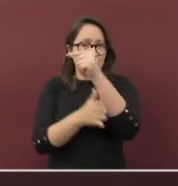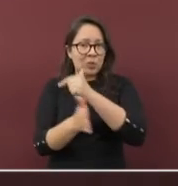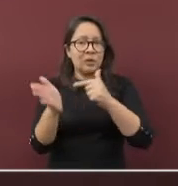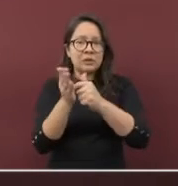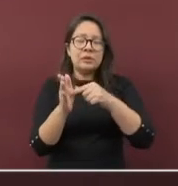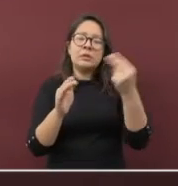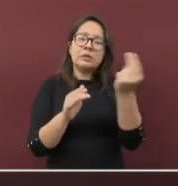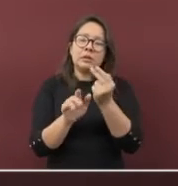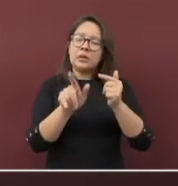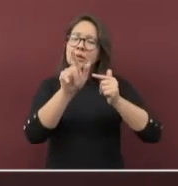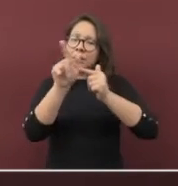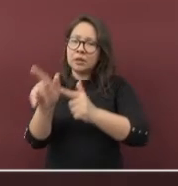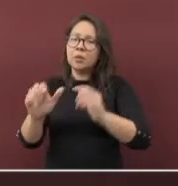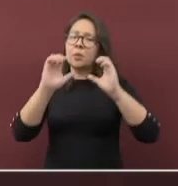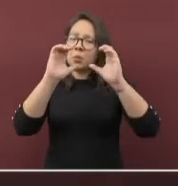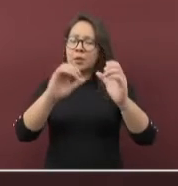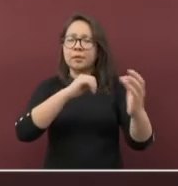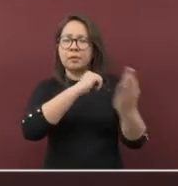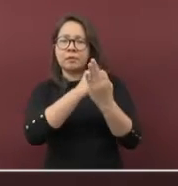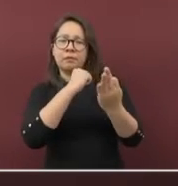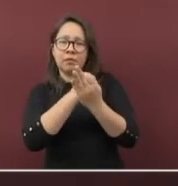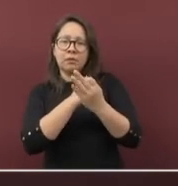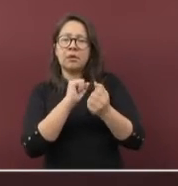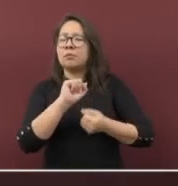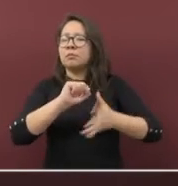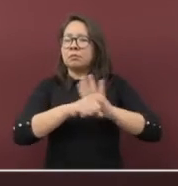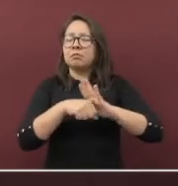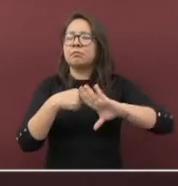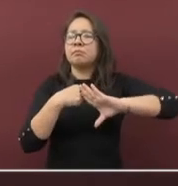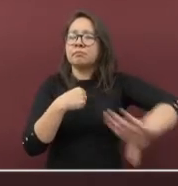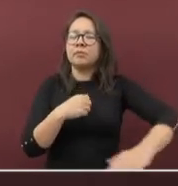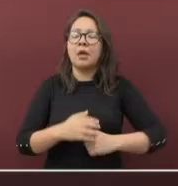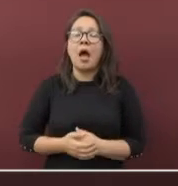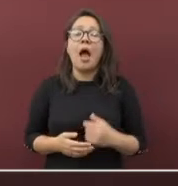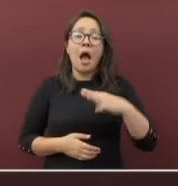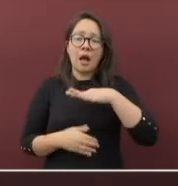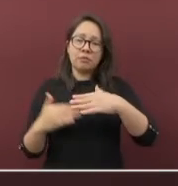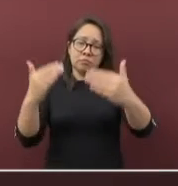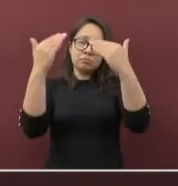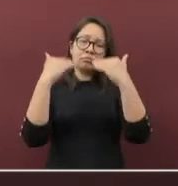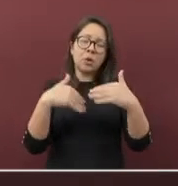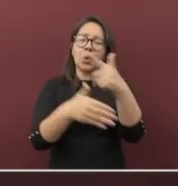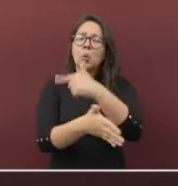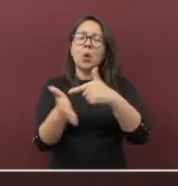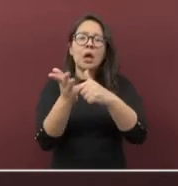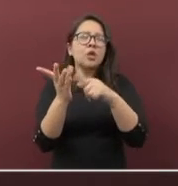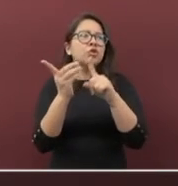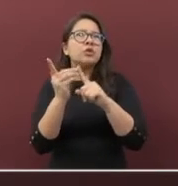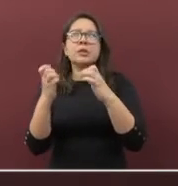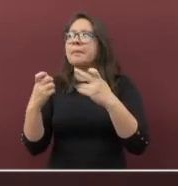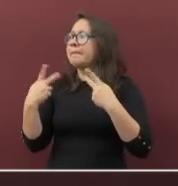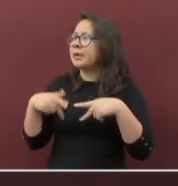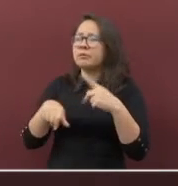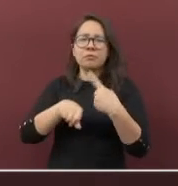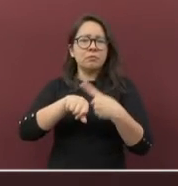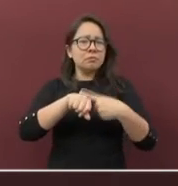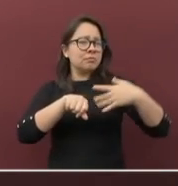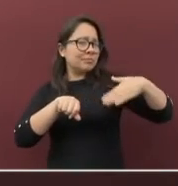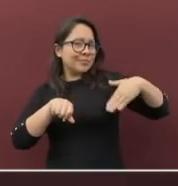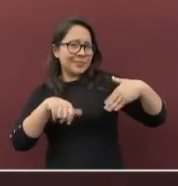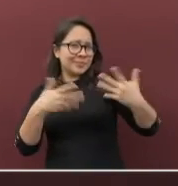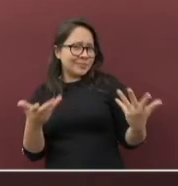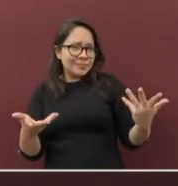con las medidas de protección enseguida les muestro los municipios en donde se están presentando estos casos activos